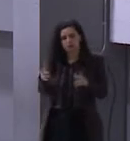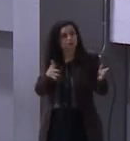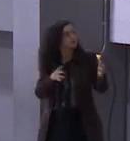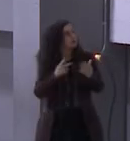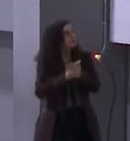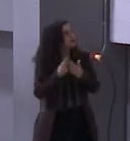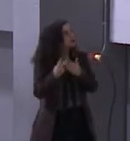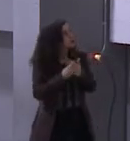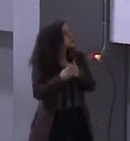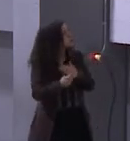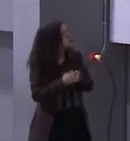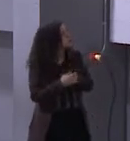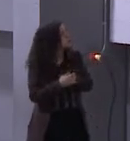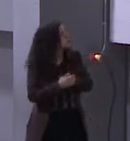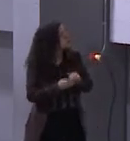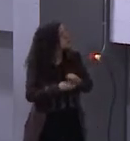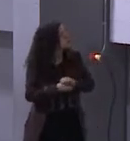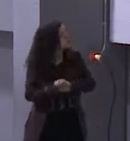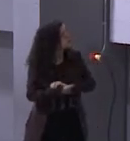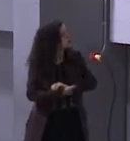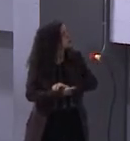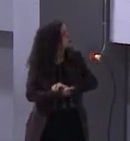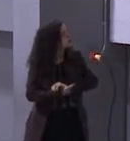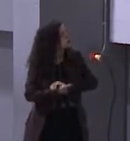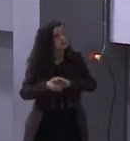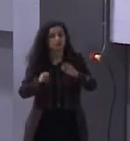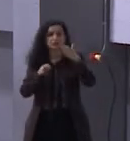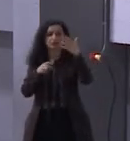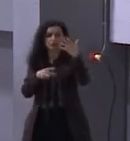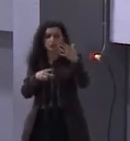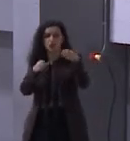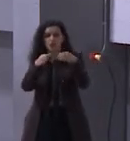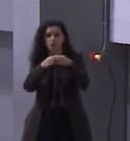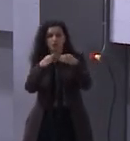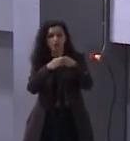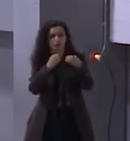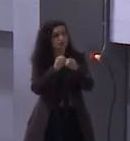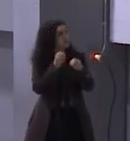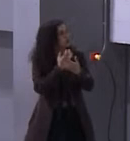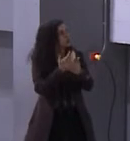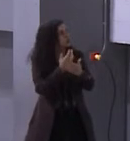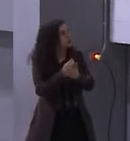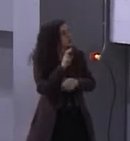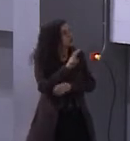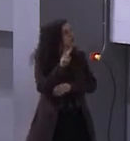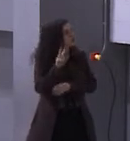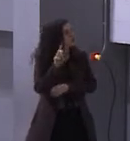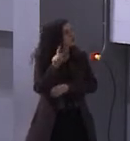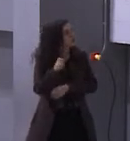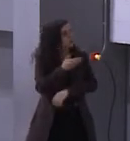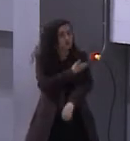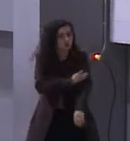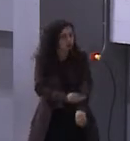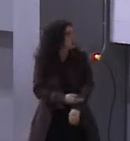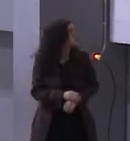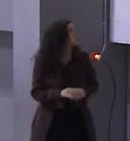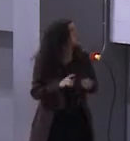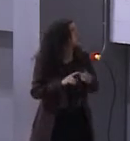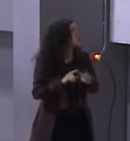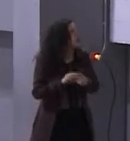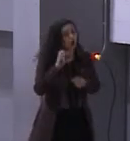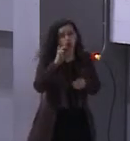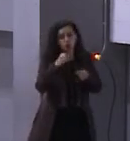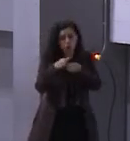el proyecto. Entonces, las 7 cooperativas que nos financian infraestructura, 226 millones de pesos,